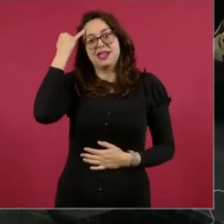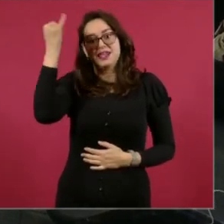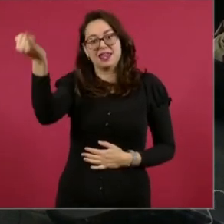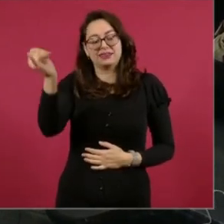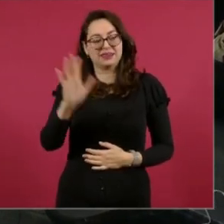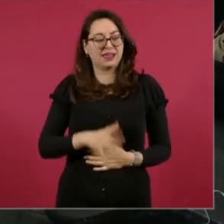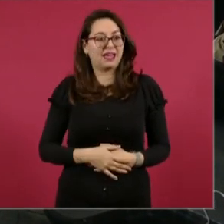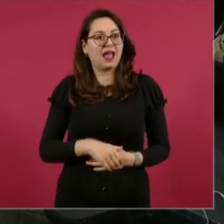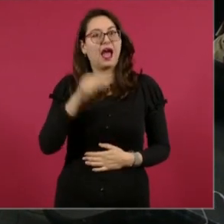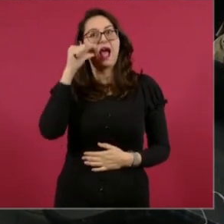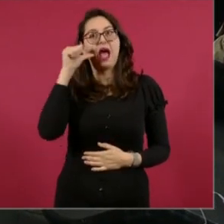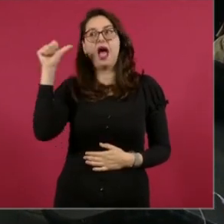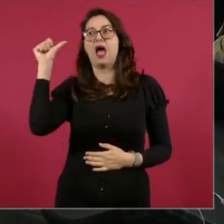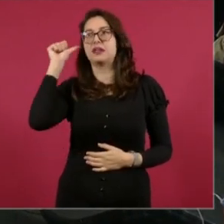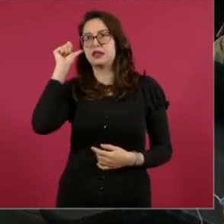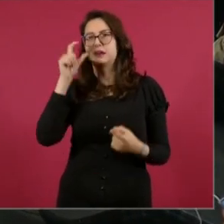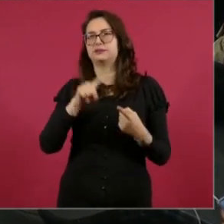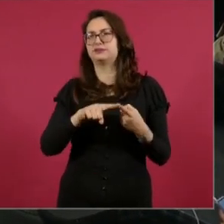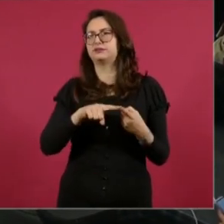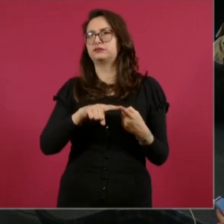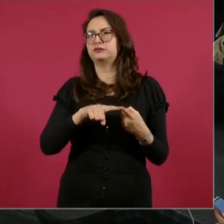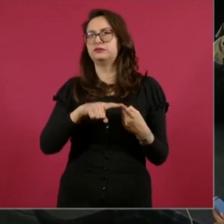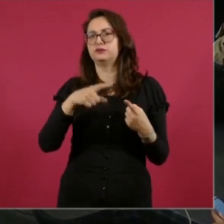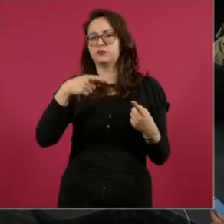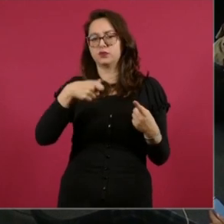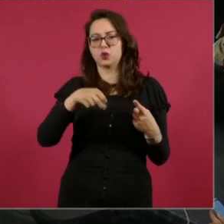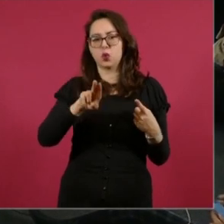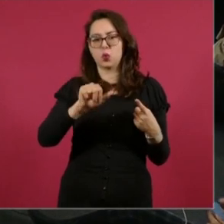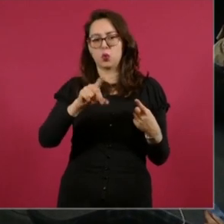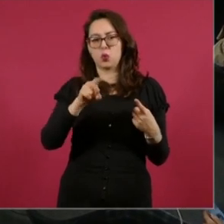Cuadri, de los que me acuerdo.